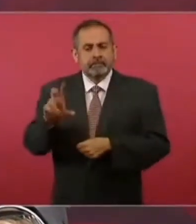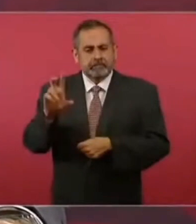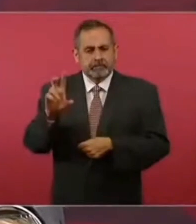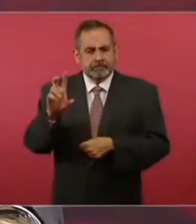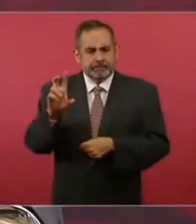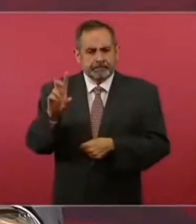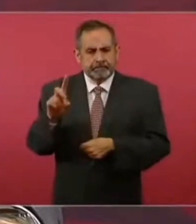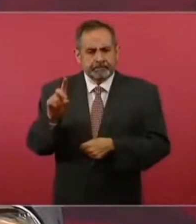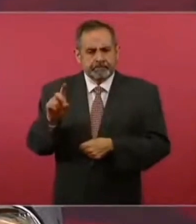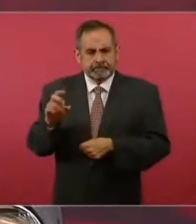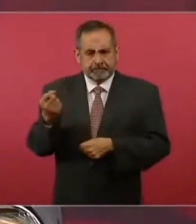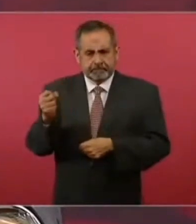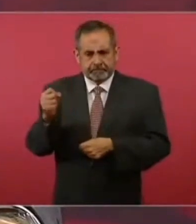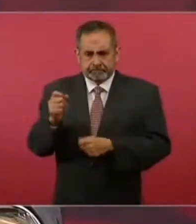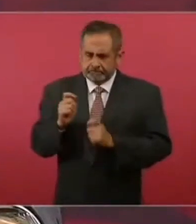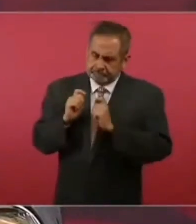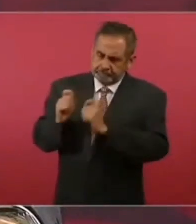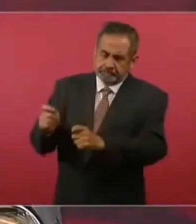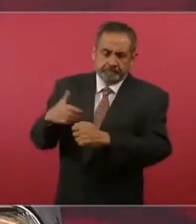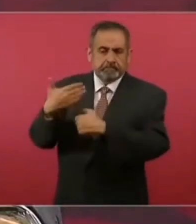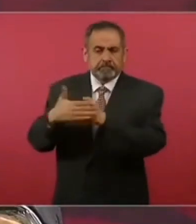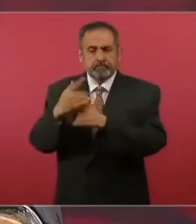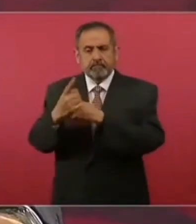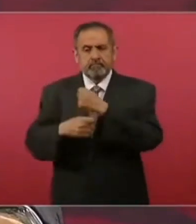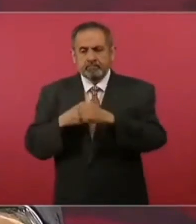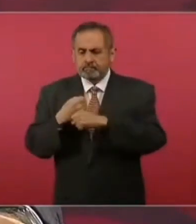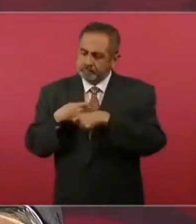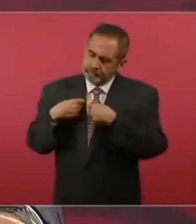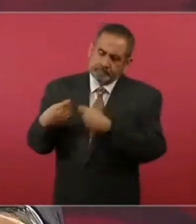30 de septiembre del año próximo.